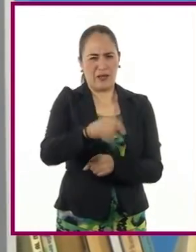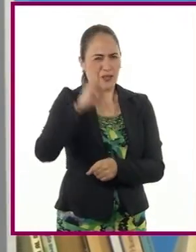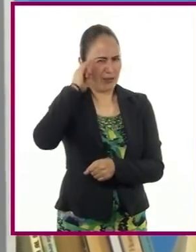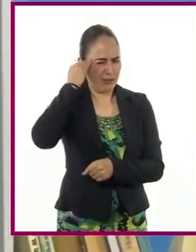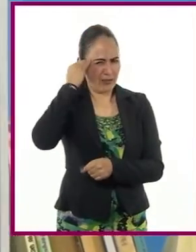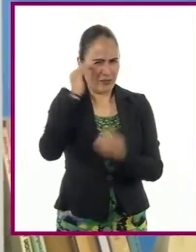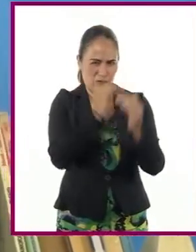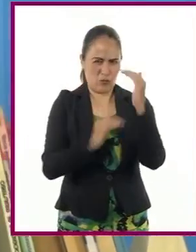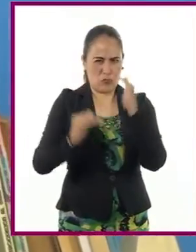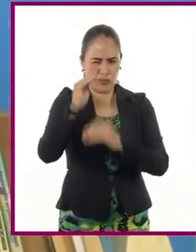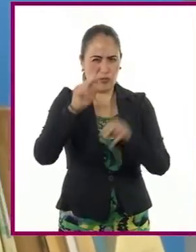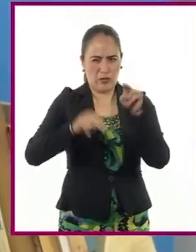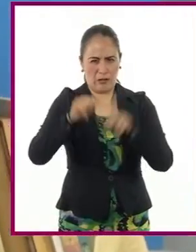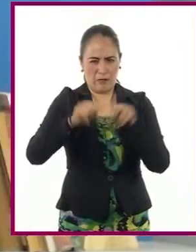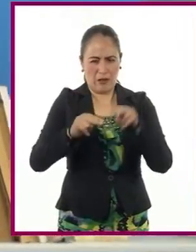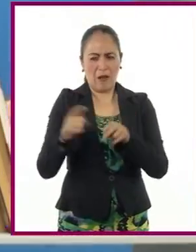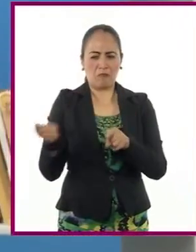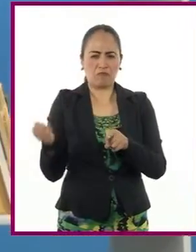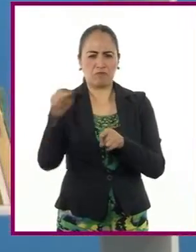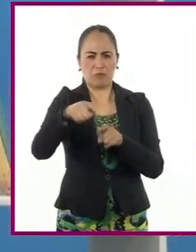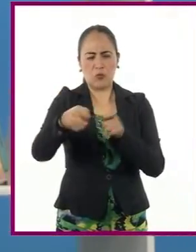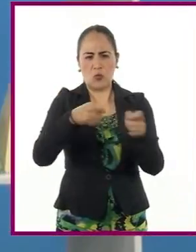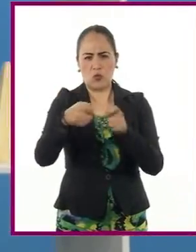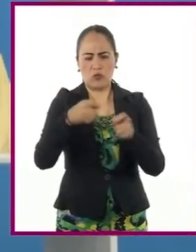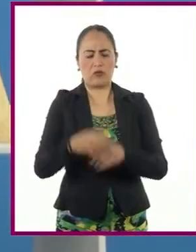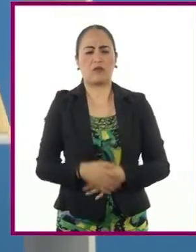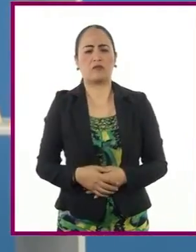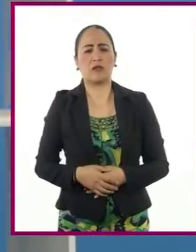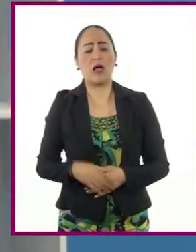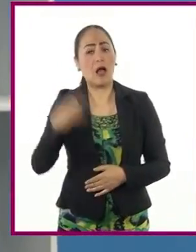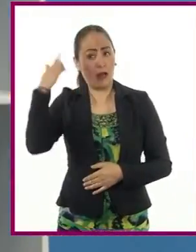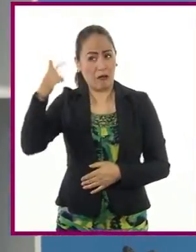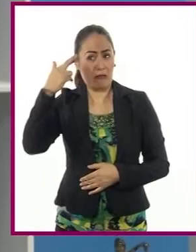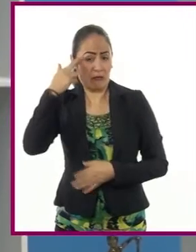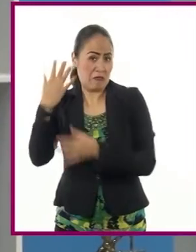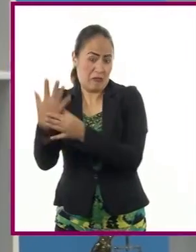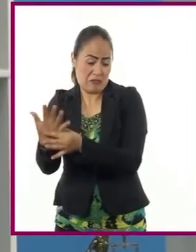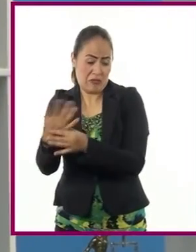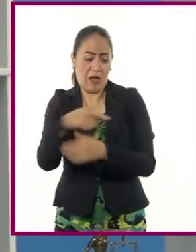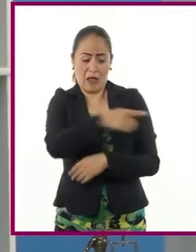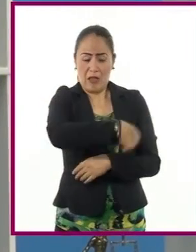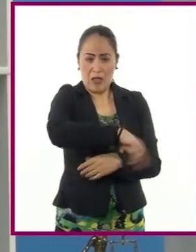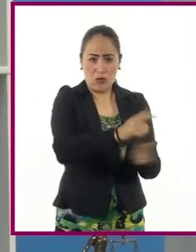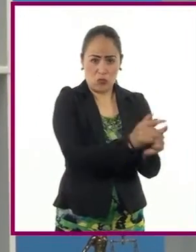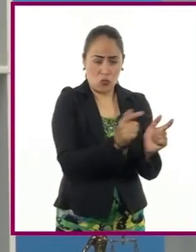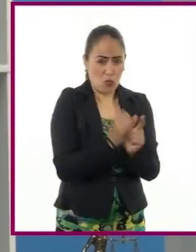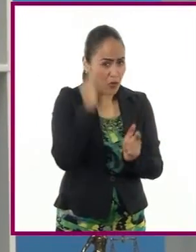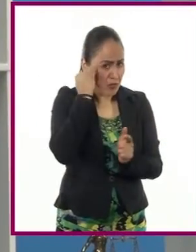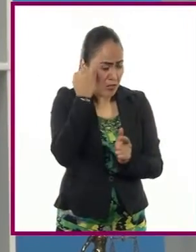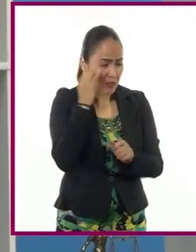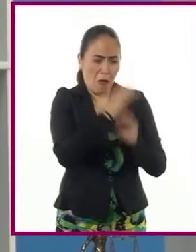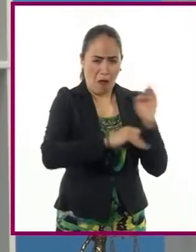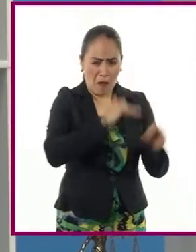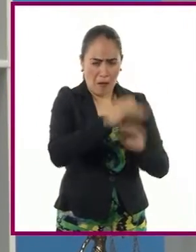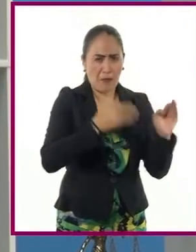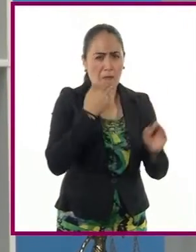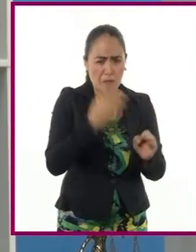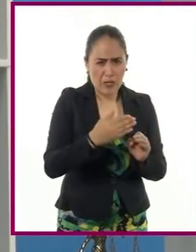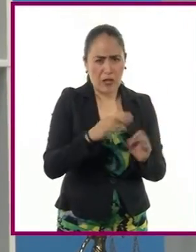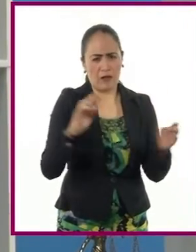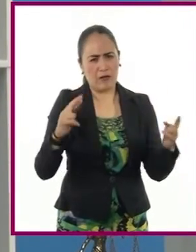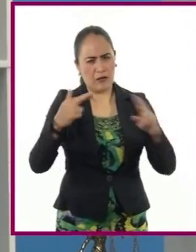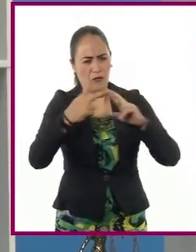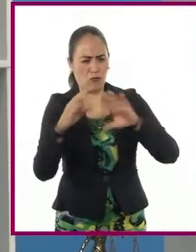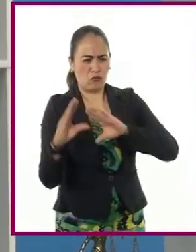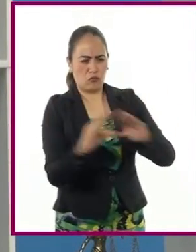corona española manifestaba la libertad de los indígenas, el buen trato y la evangelización, la